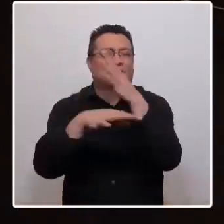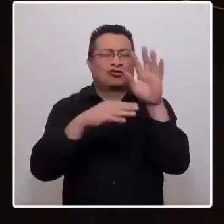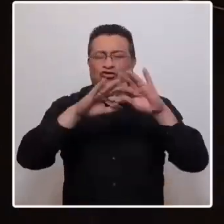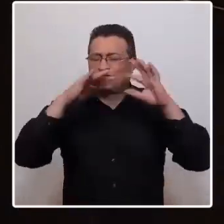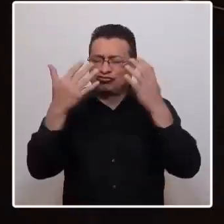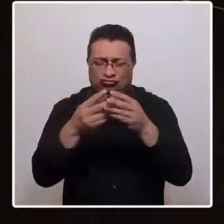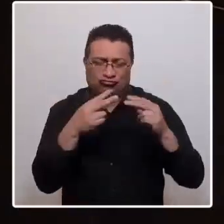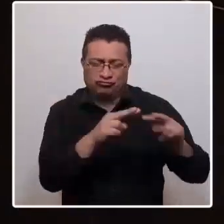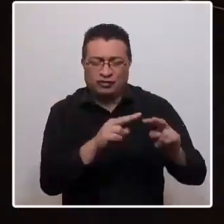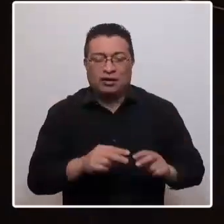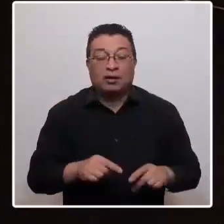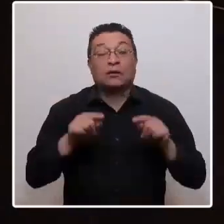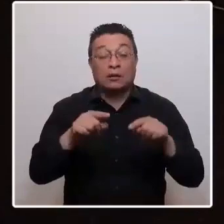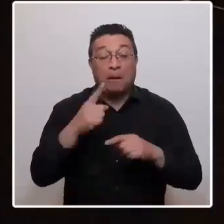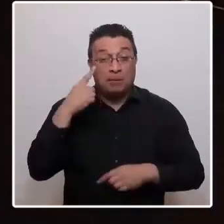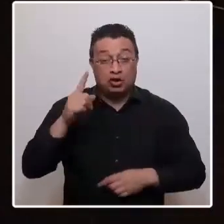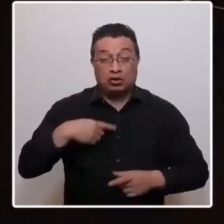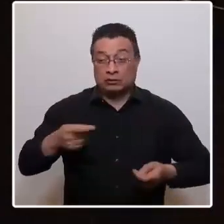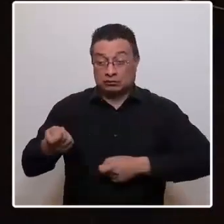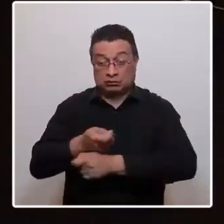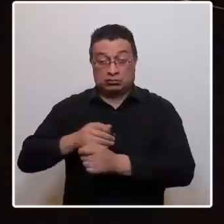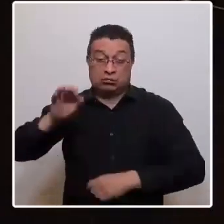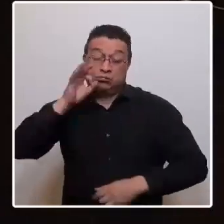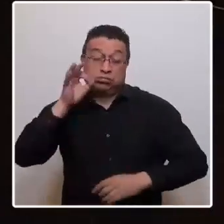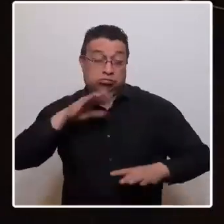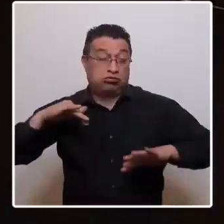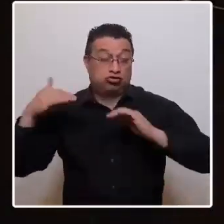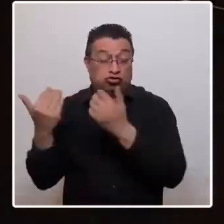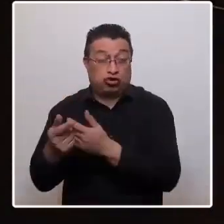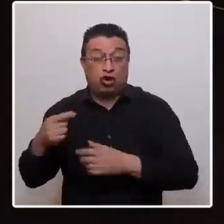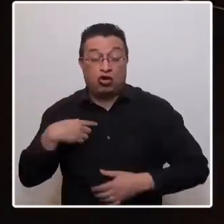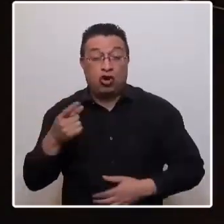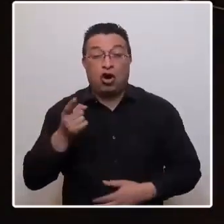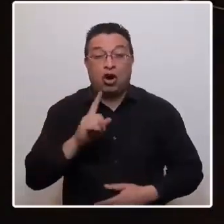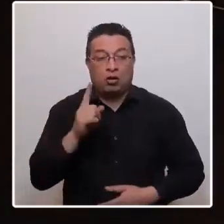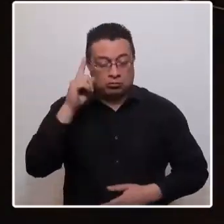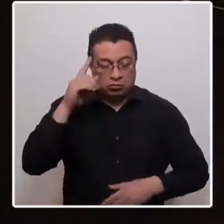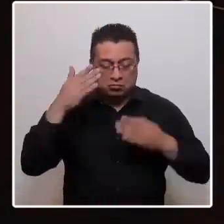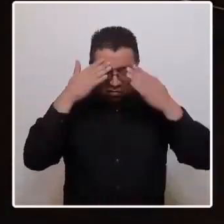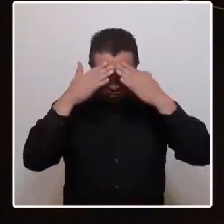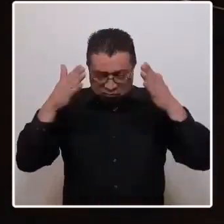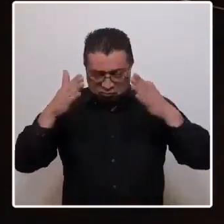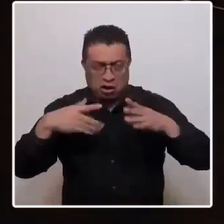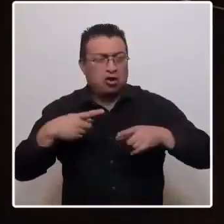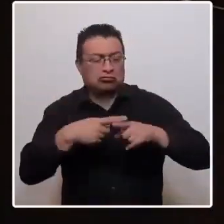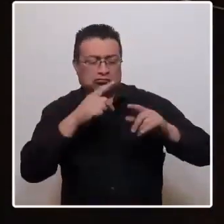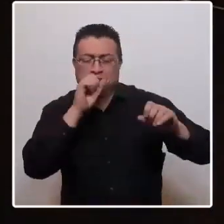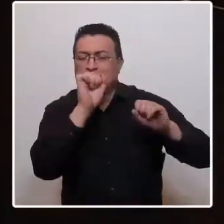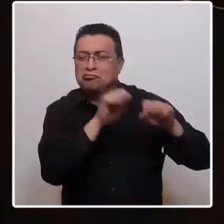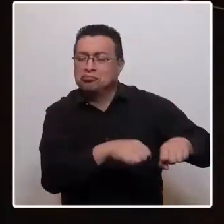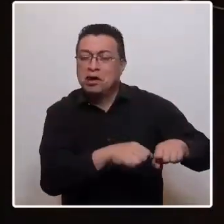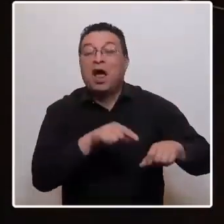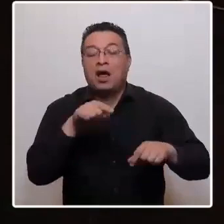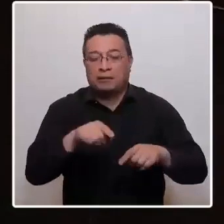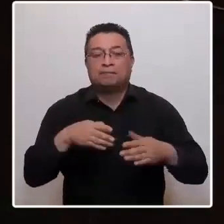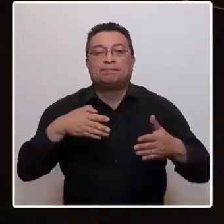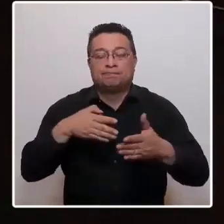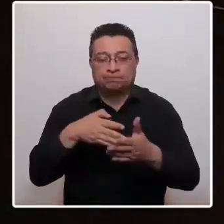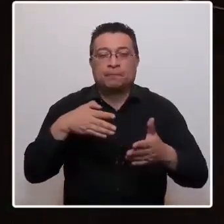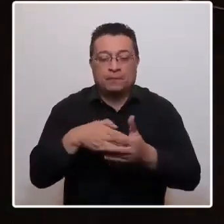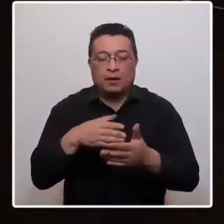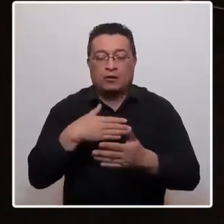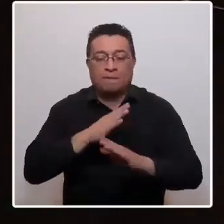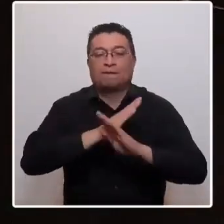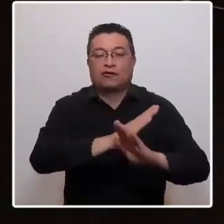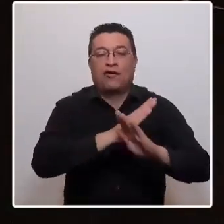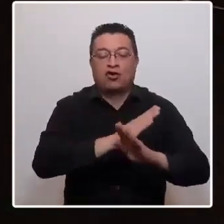embargo, quienes detentan el poder económico y, por lo tanto, no muestran una apertura a la conciencia social y ecológica, han bloqueado estas propuestas y